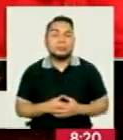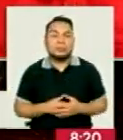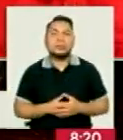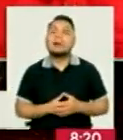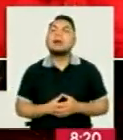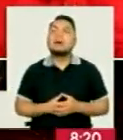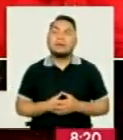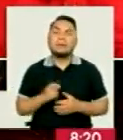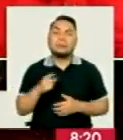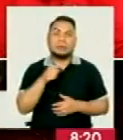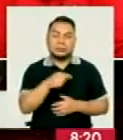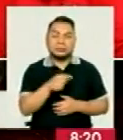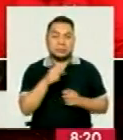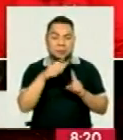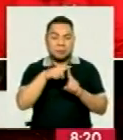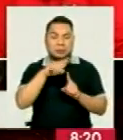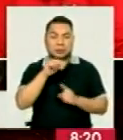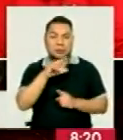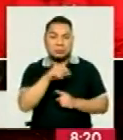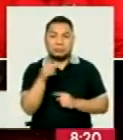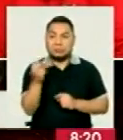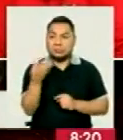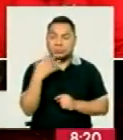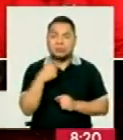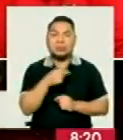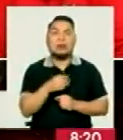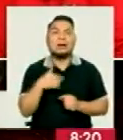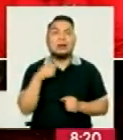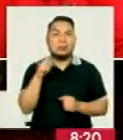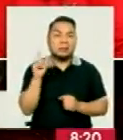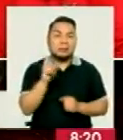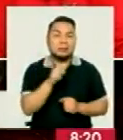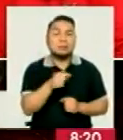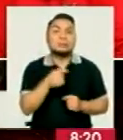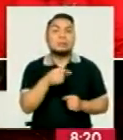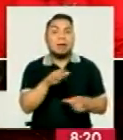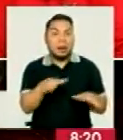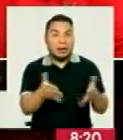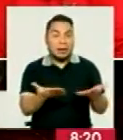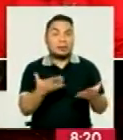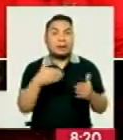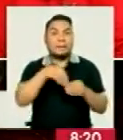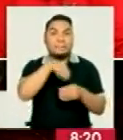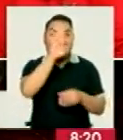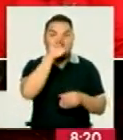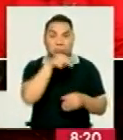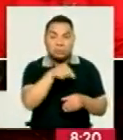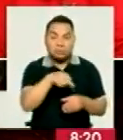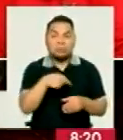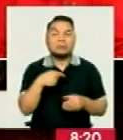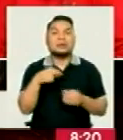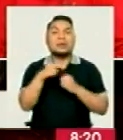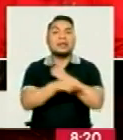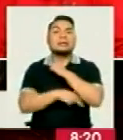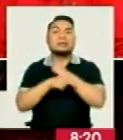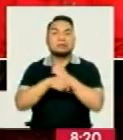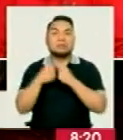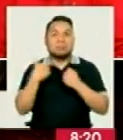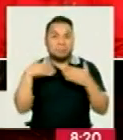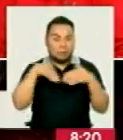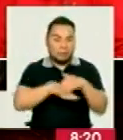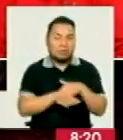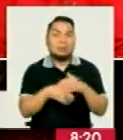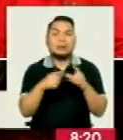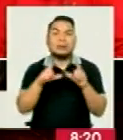tambo, entonces se me viene a la mente con lo que usted señala, encontraré una agencia del Banco de la Nación, podré hacer mi gestión